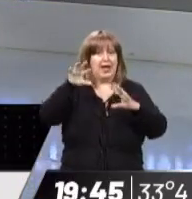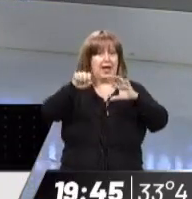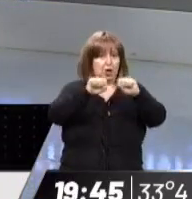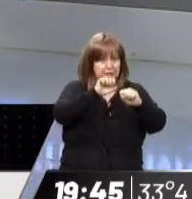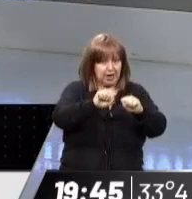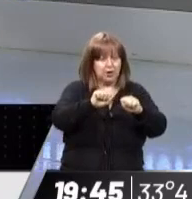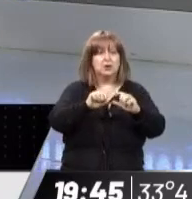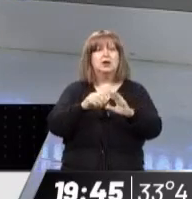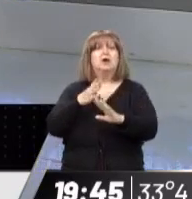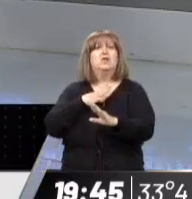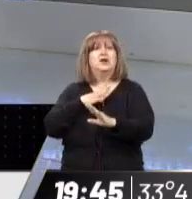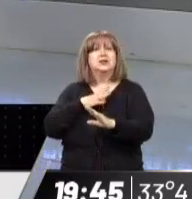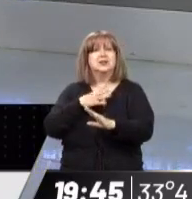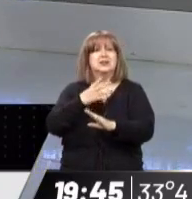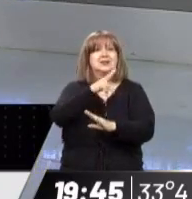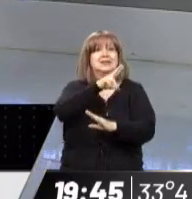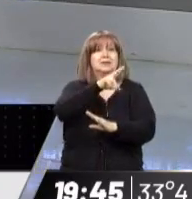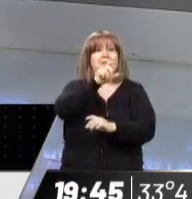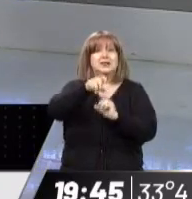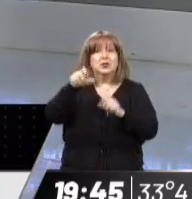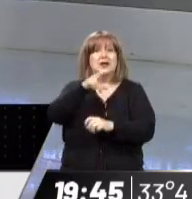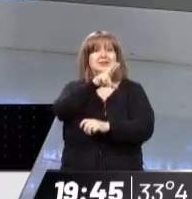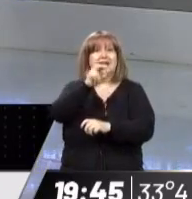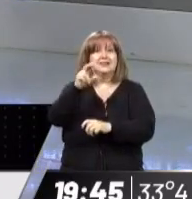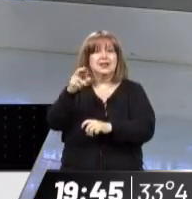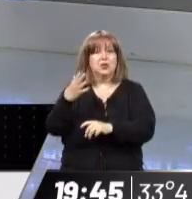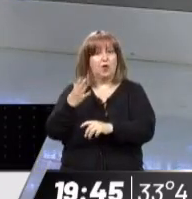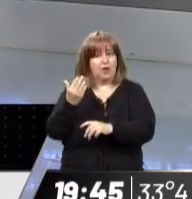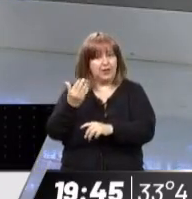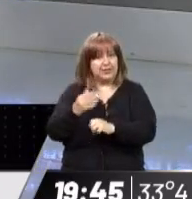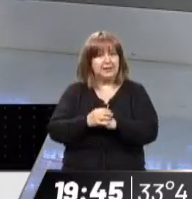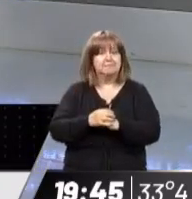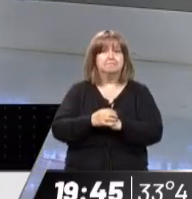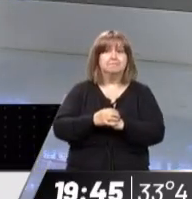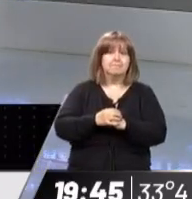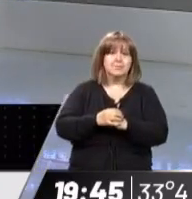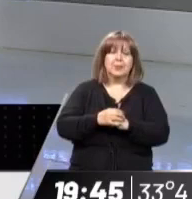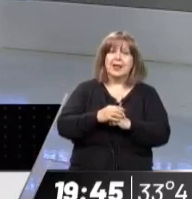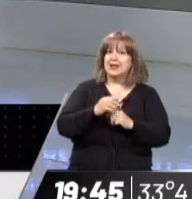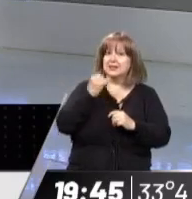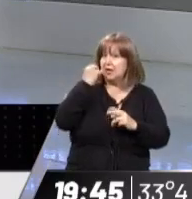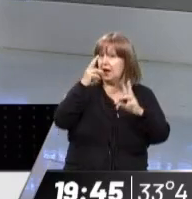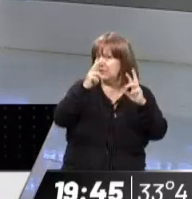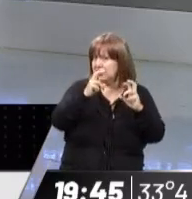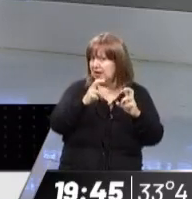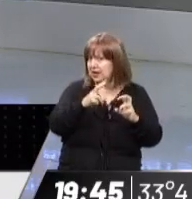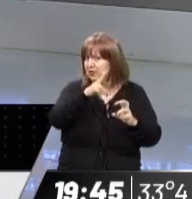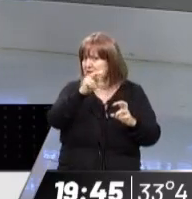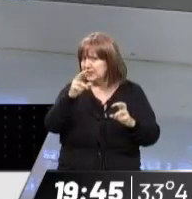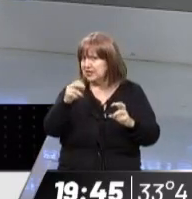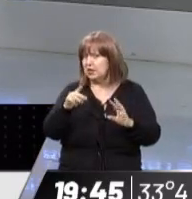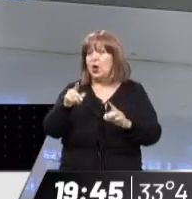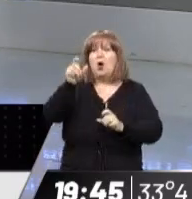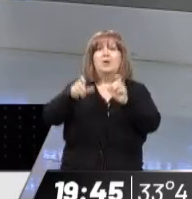identidad? Unos 300 más. Unos 300 más. ¿Hay algún otro que también esté ahí a punto? O algunos que, por ejemplo, hayan